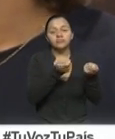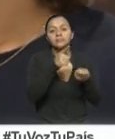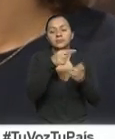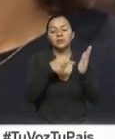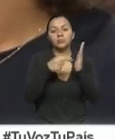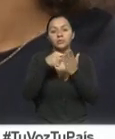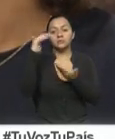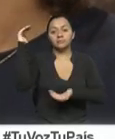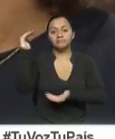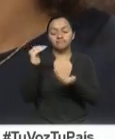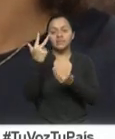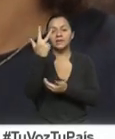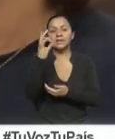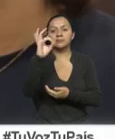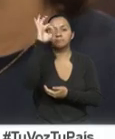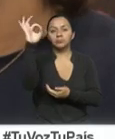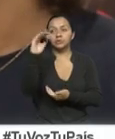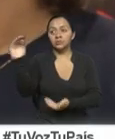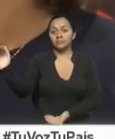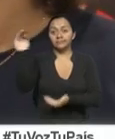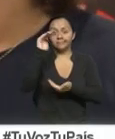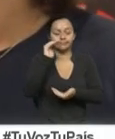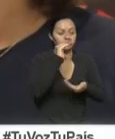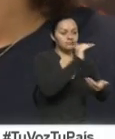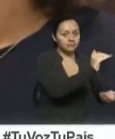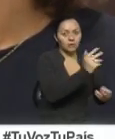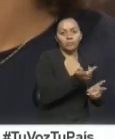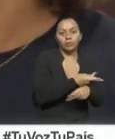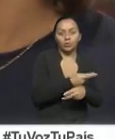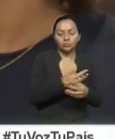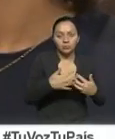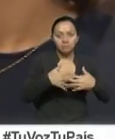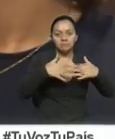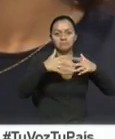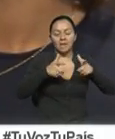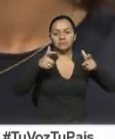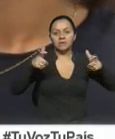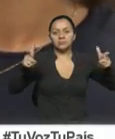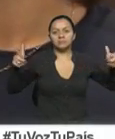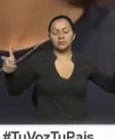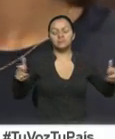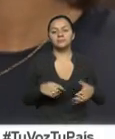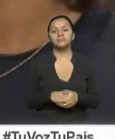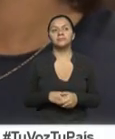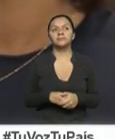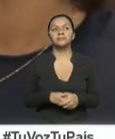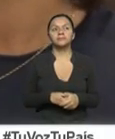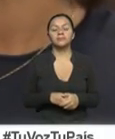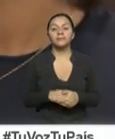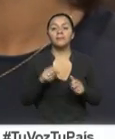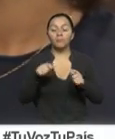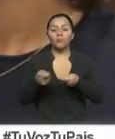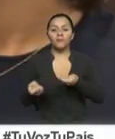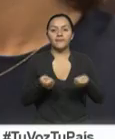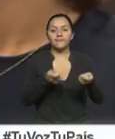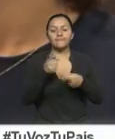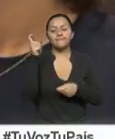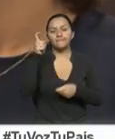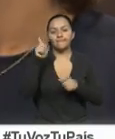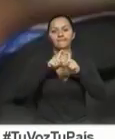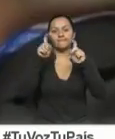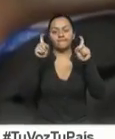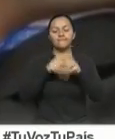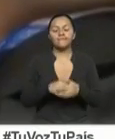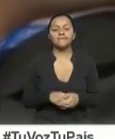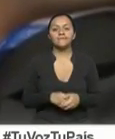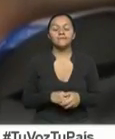ese 3% va directo al costo producción y no va a otro lado. Y ese es el manejo que nosotros hemos estado